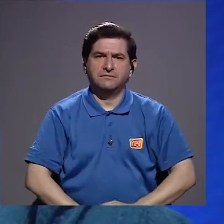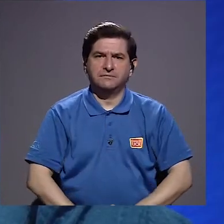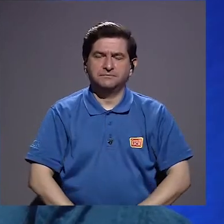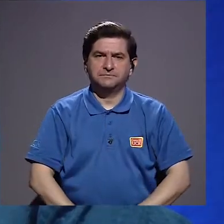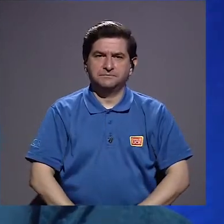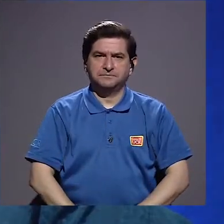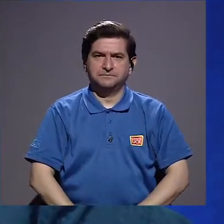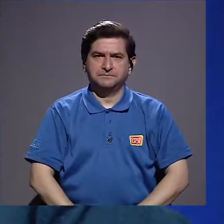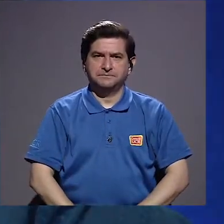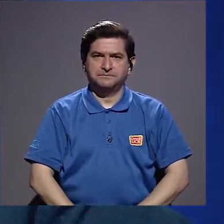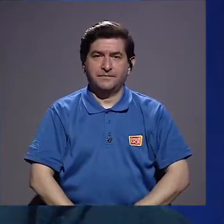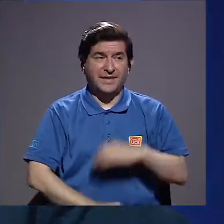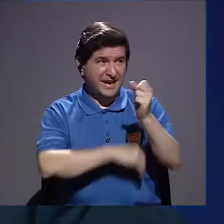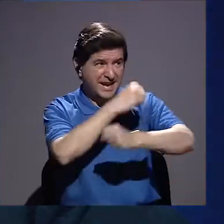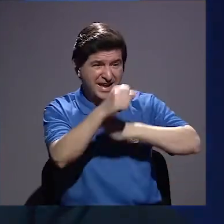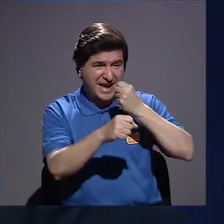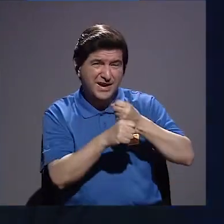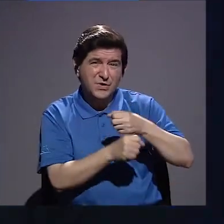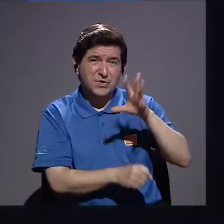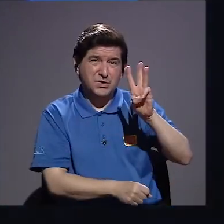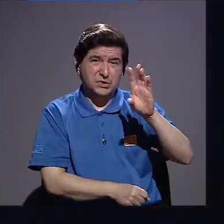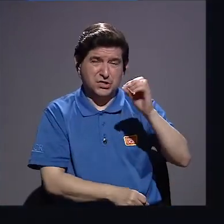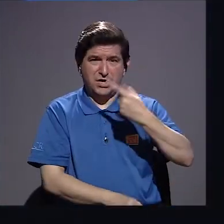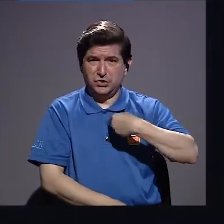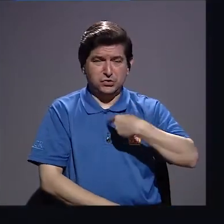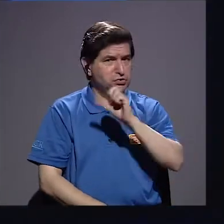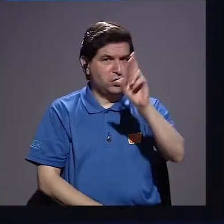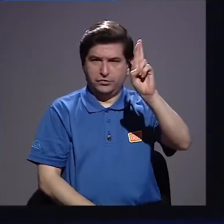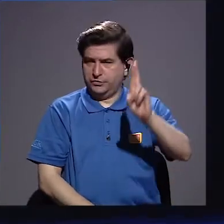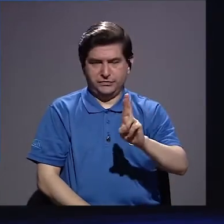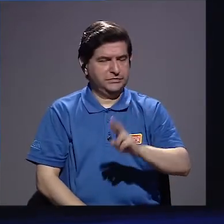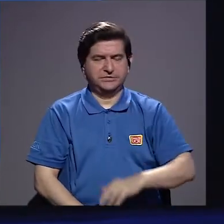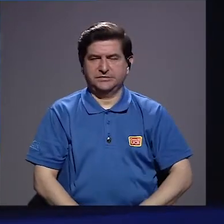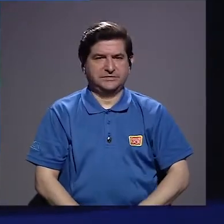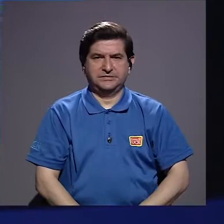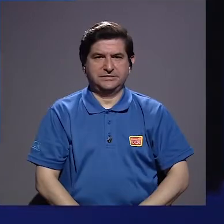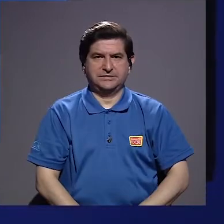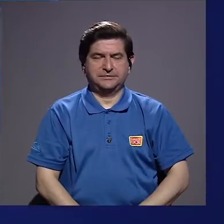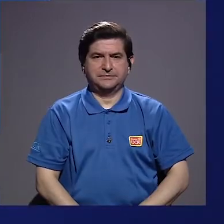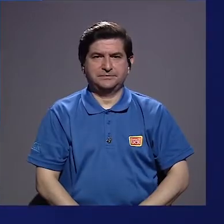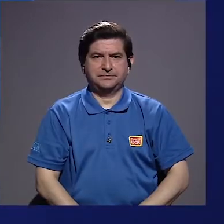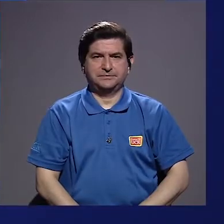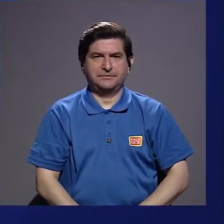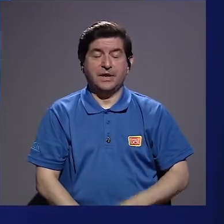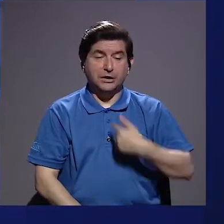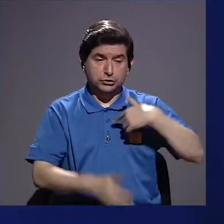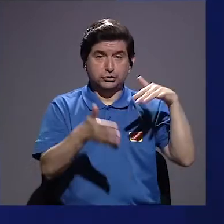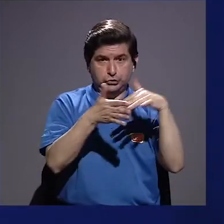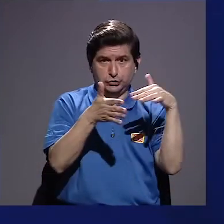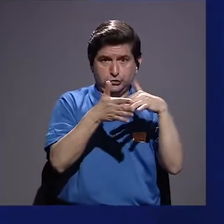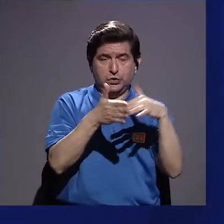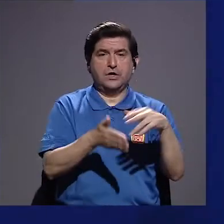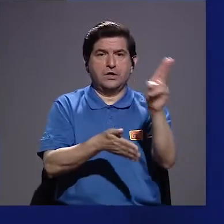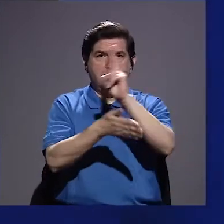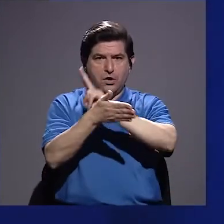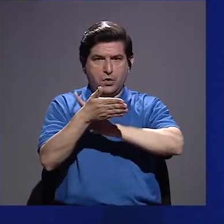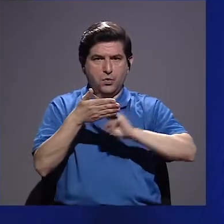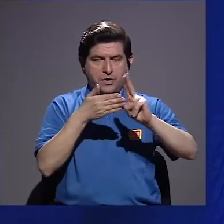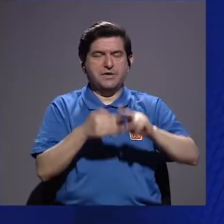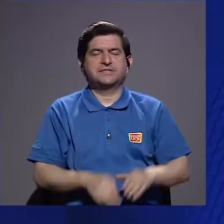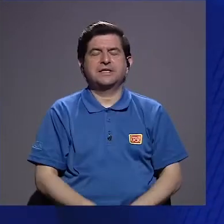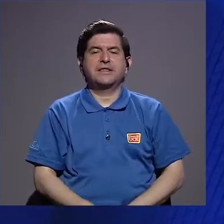Bueno, en los años 60 yo no estaba en Costa Rica, es cuando estaba estudiando en la universidad en Nueva